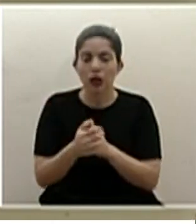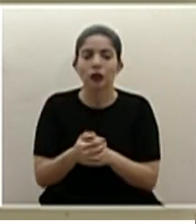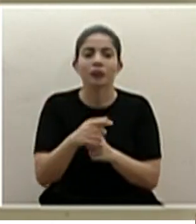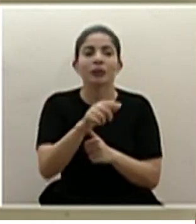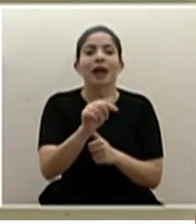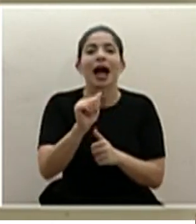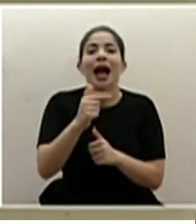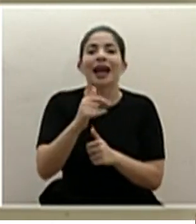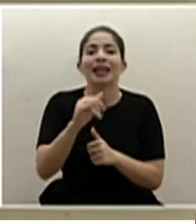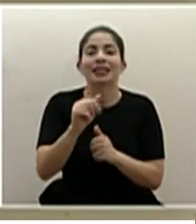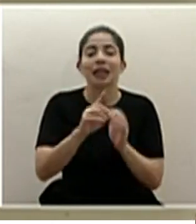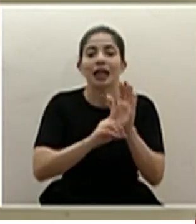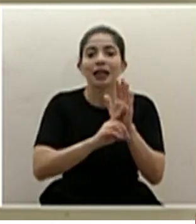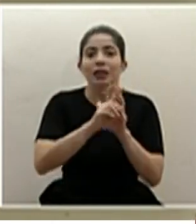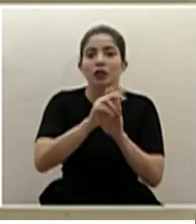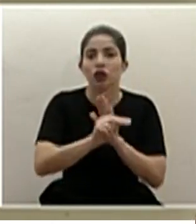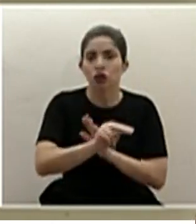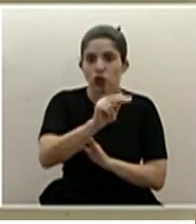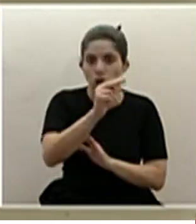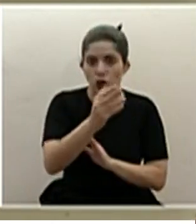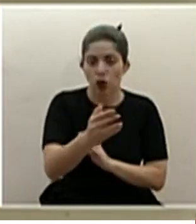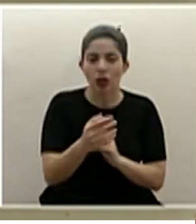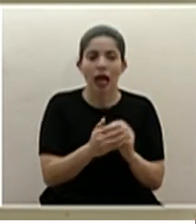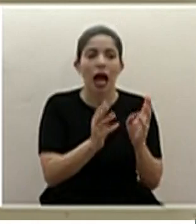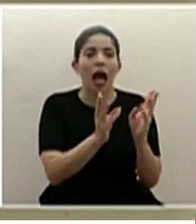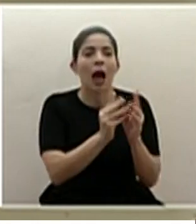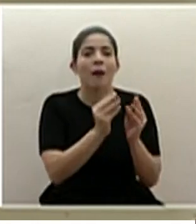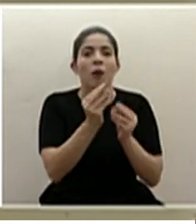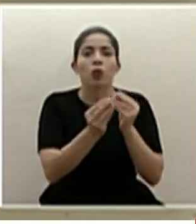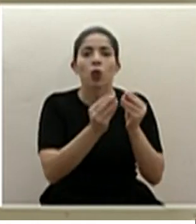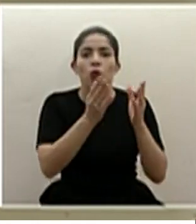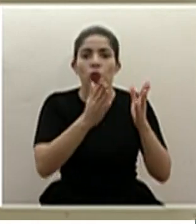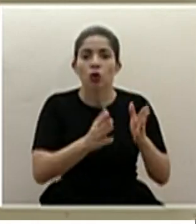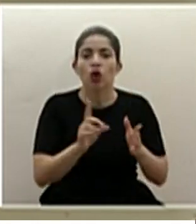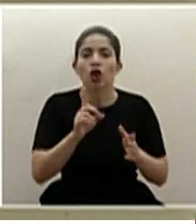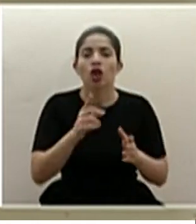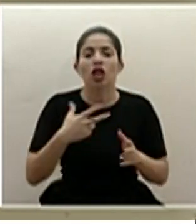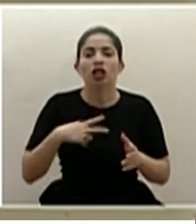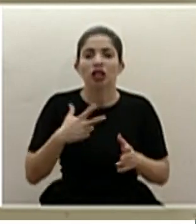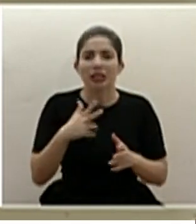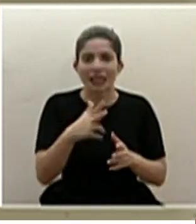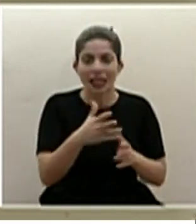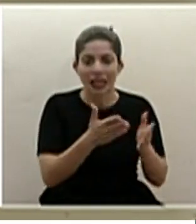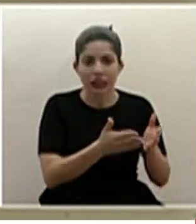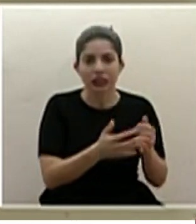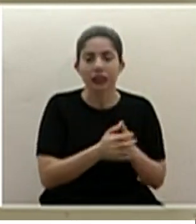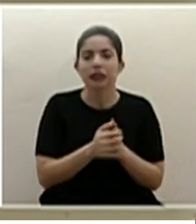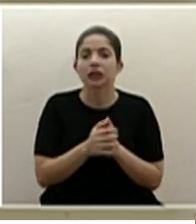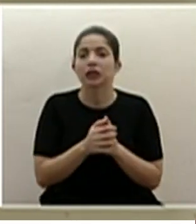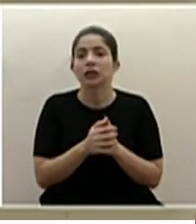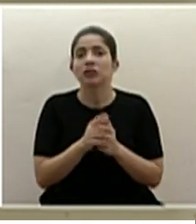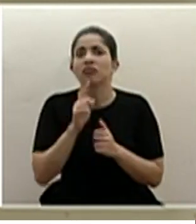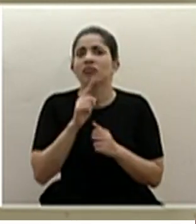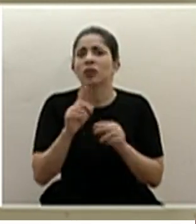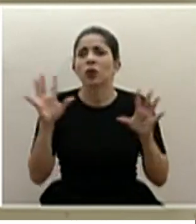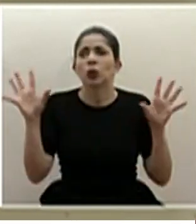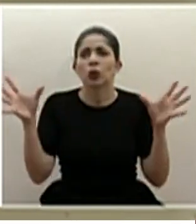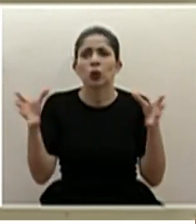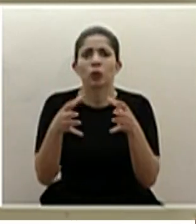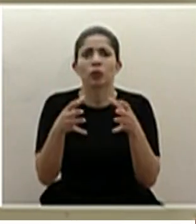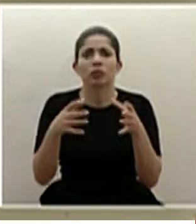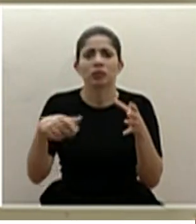la Agencia de Desarrollo del Norte, con las cámaras de productores en Los Chiles, realmente con todo el